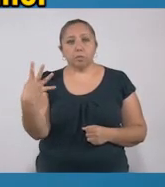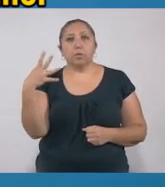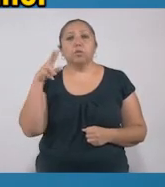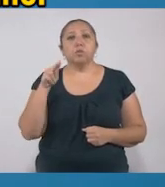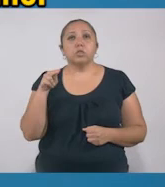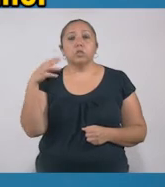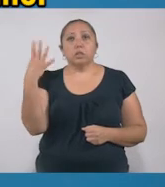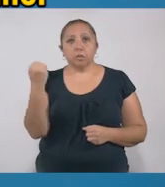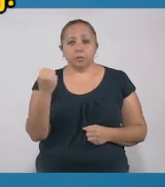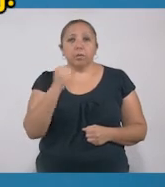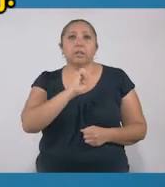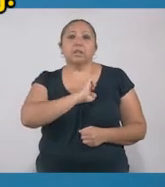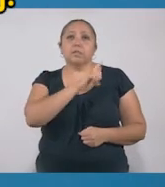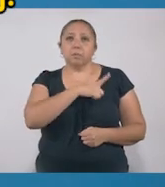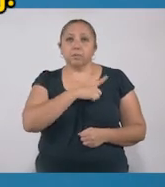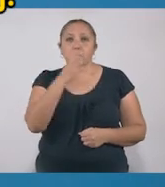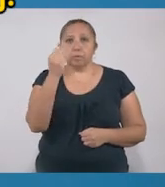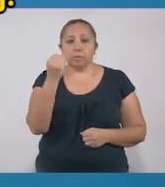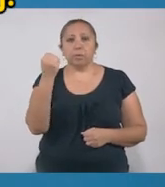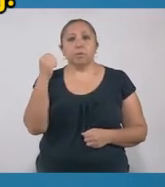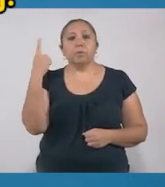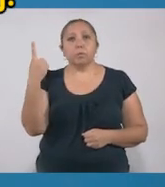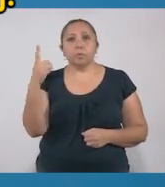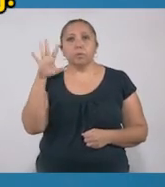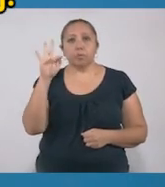9992-008489 en español y